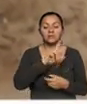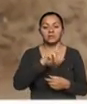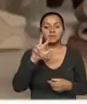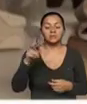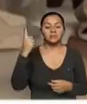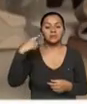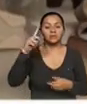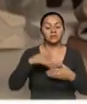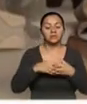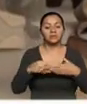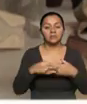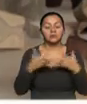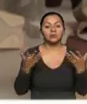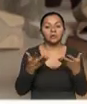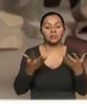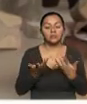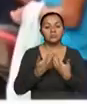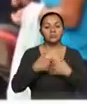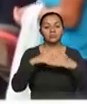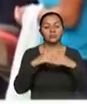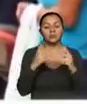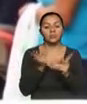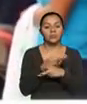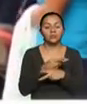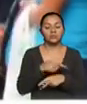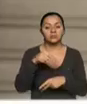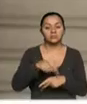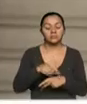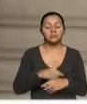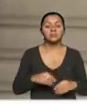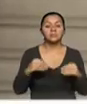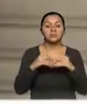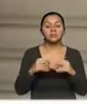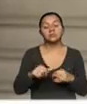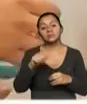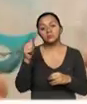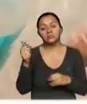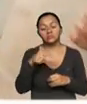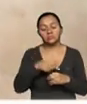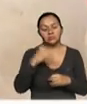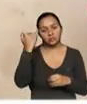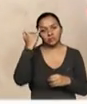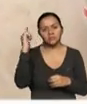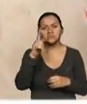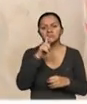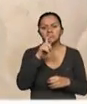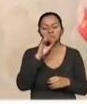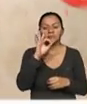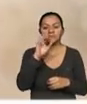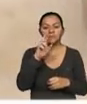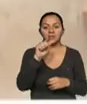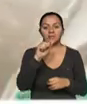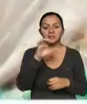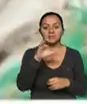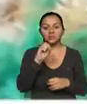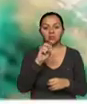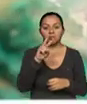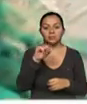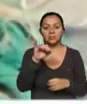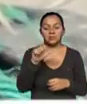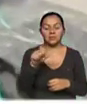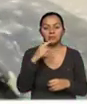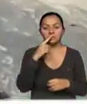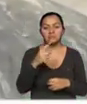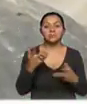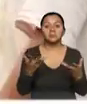de dólares para la reactivación productiva de estas zonas. Otra historia alentadora es la de Francisco Villa, un reciclador quien recibió